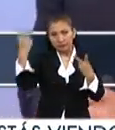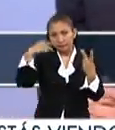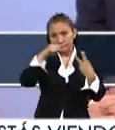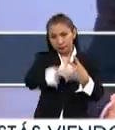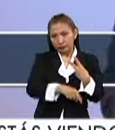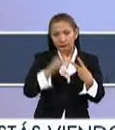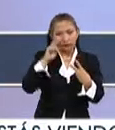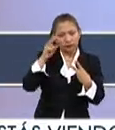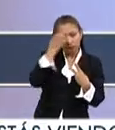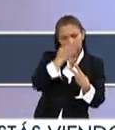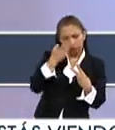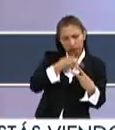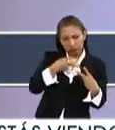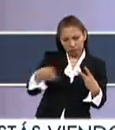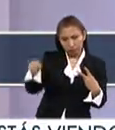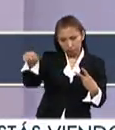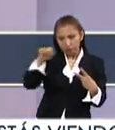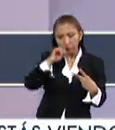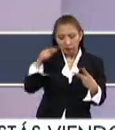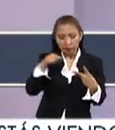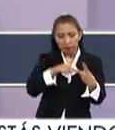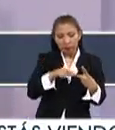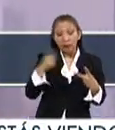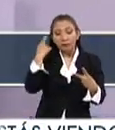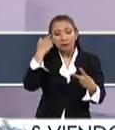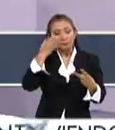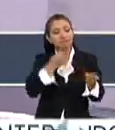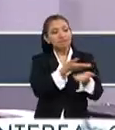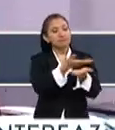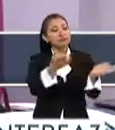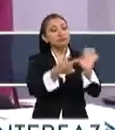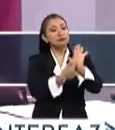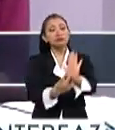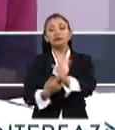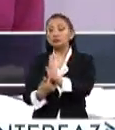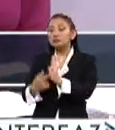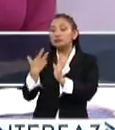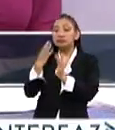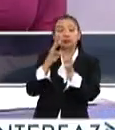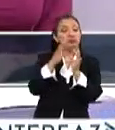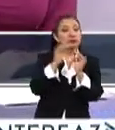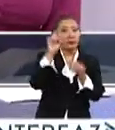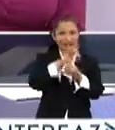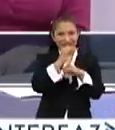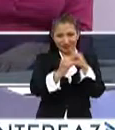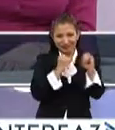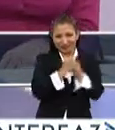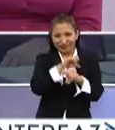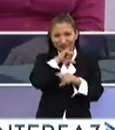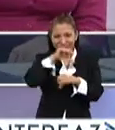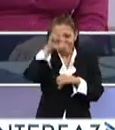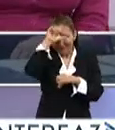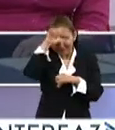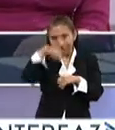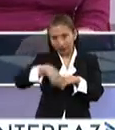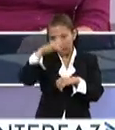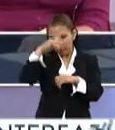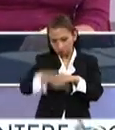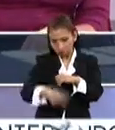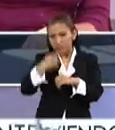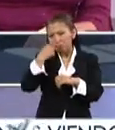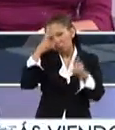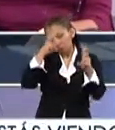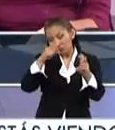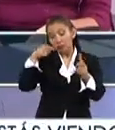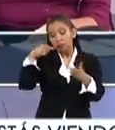medición de la pobreza y la evaluación de la pobreza, para poner en contexto no solamente el Día Internacional de la Alfabetización en México,